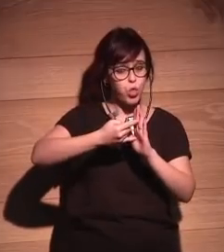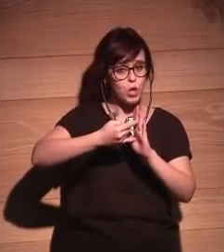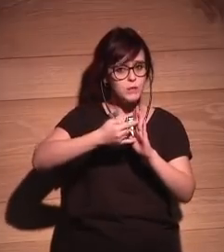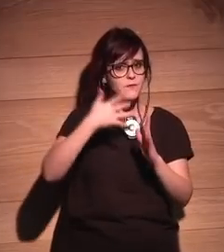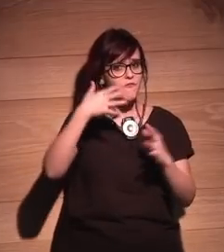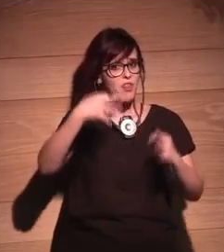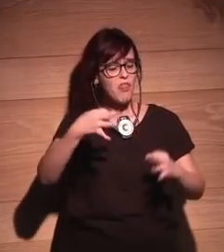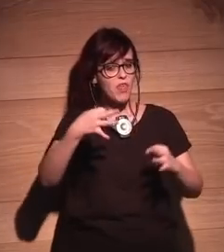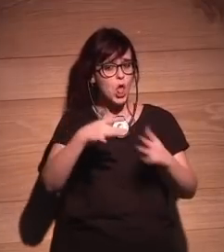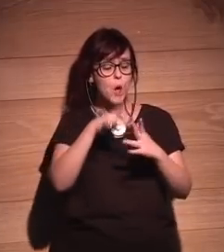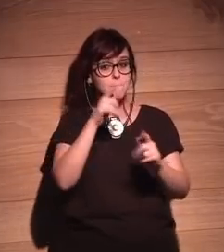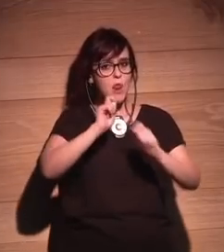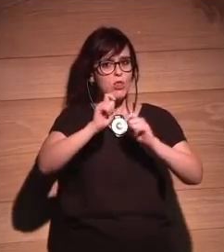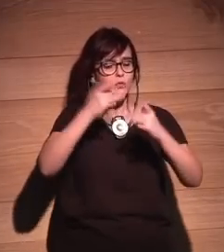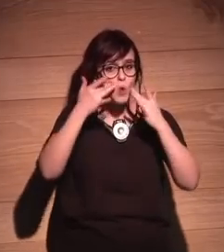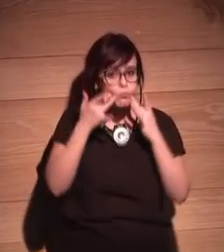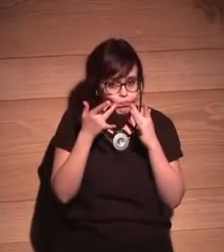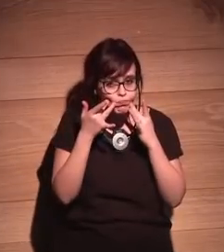verdadero periodismo.